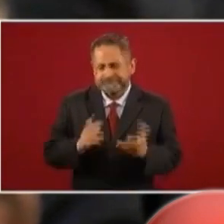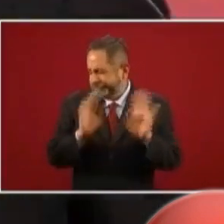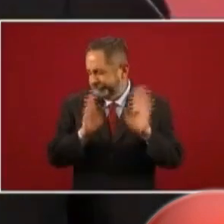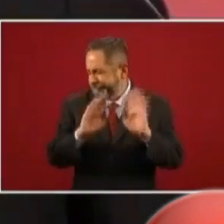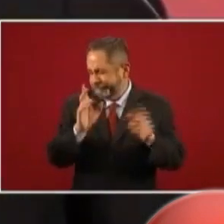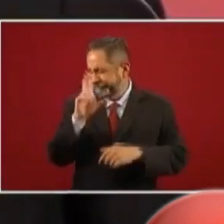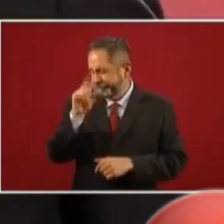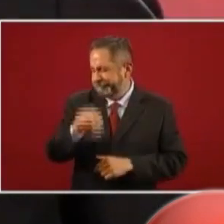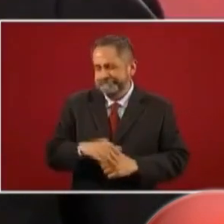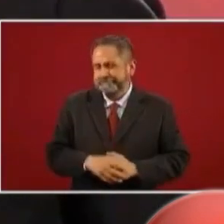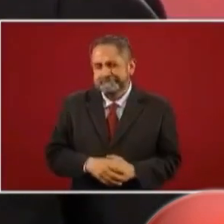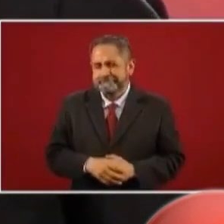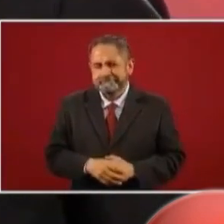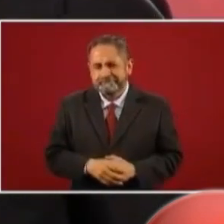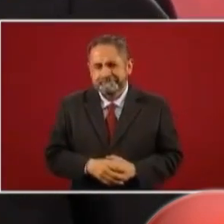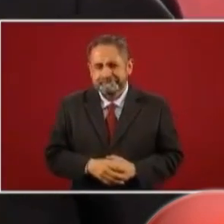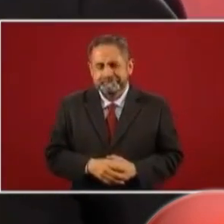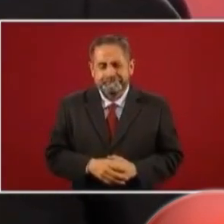No.